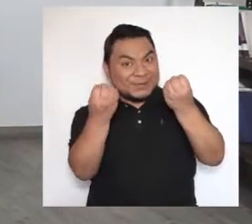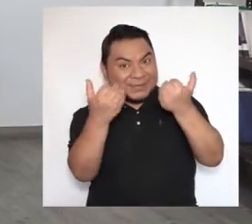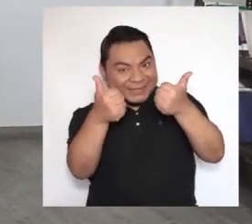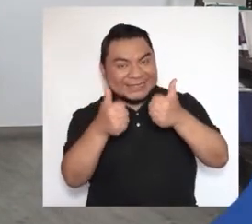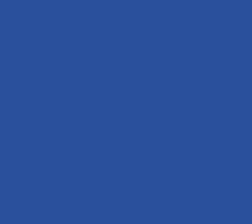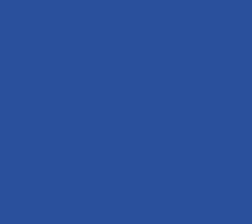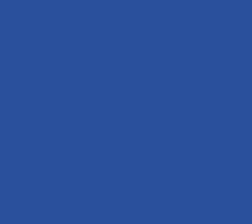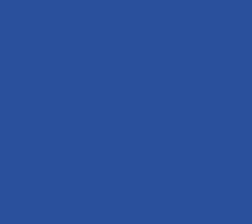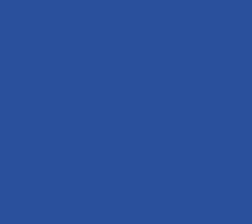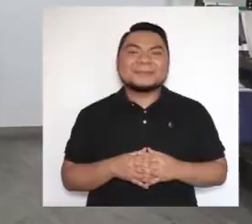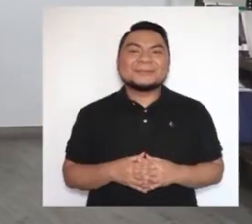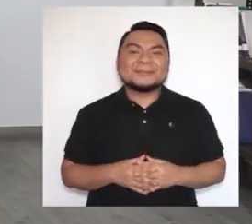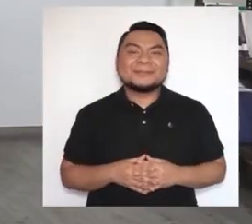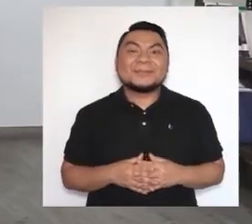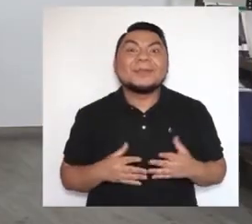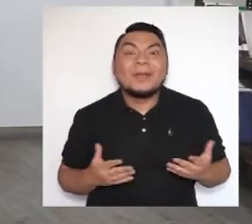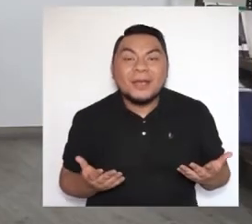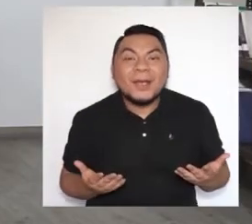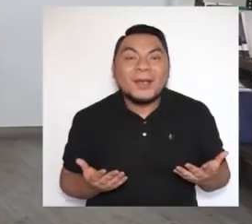¡Muy bien!